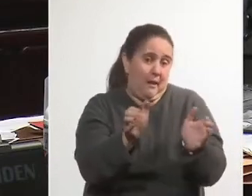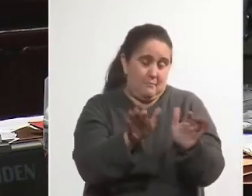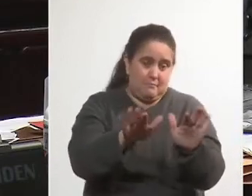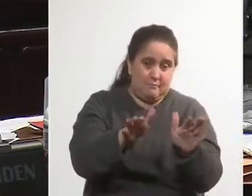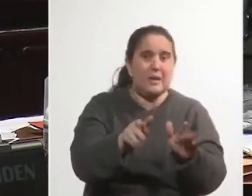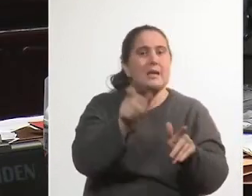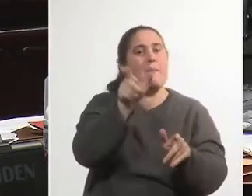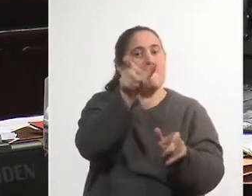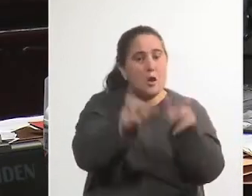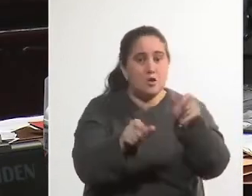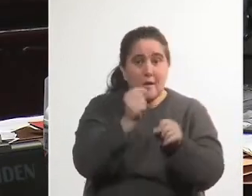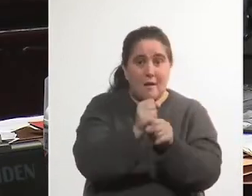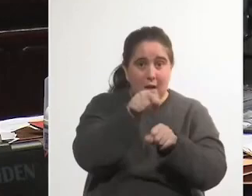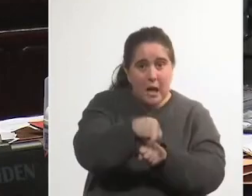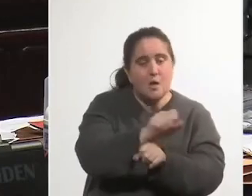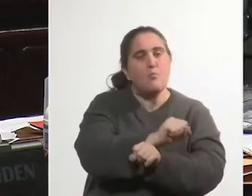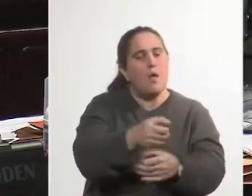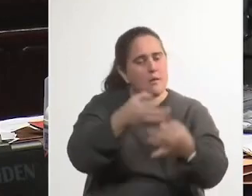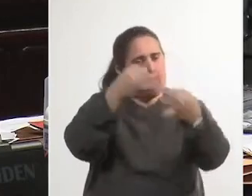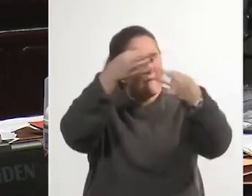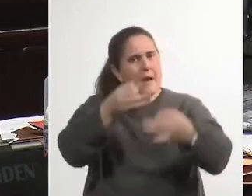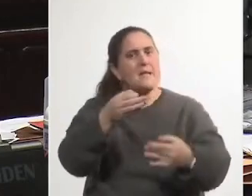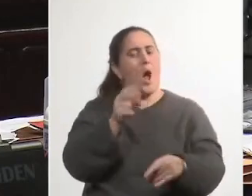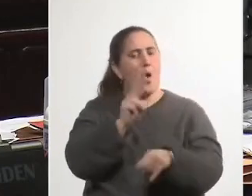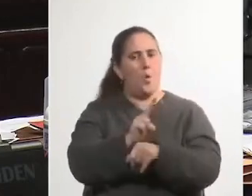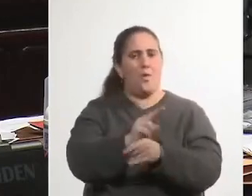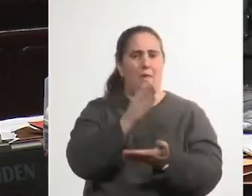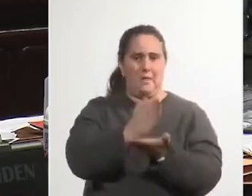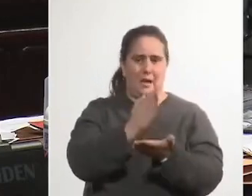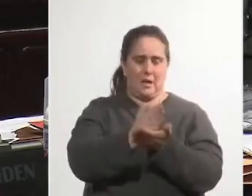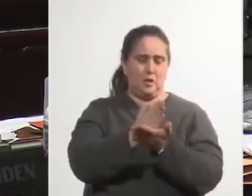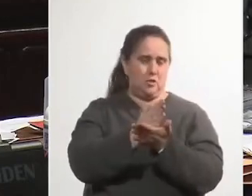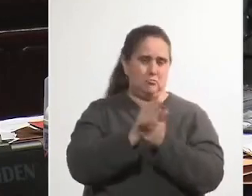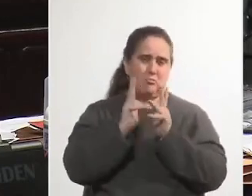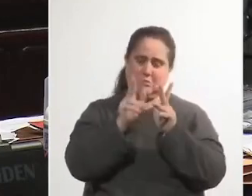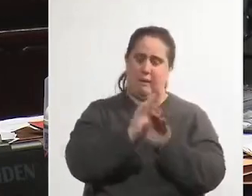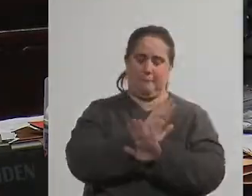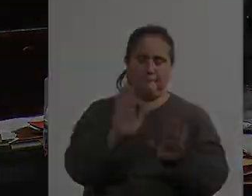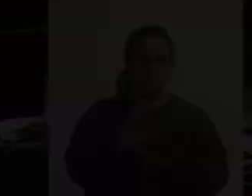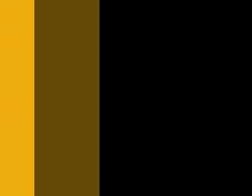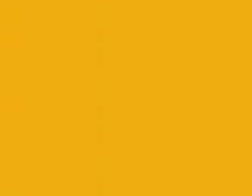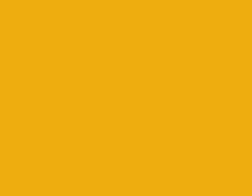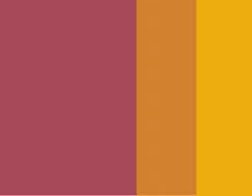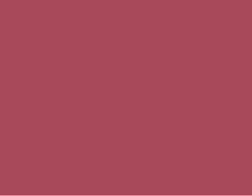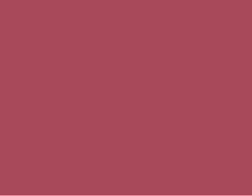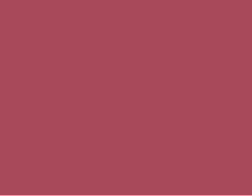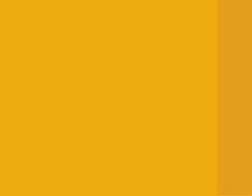medianas empresas tutelar efectivamente sus derechos. Era cuanto quería decir. Gracias.